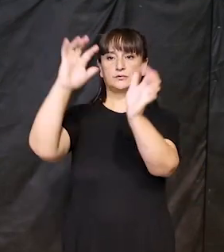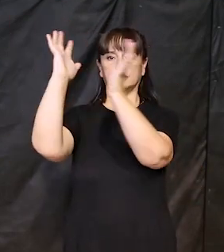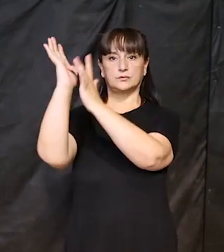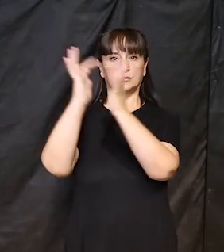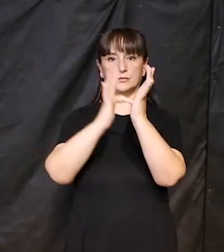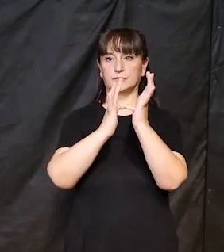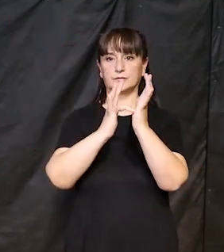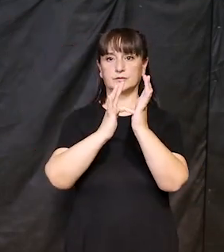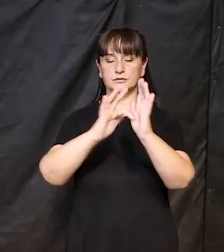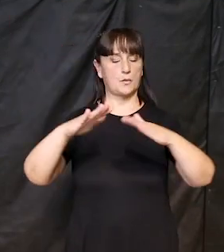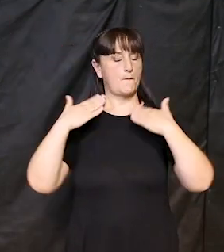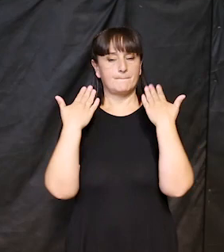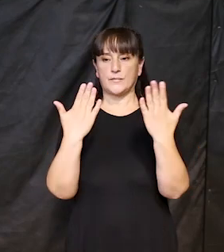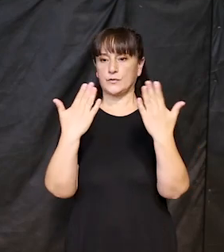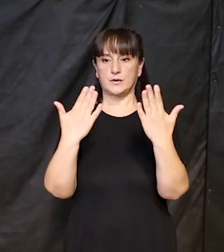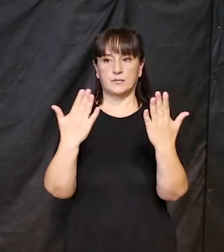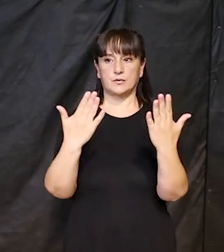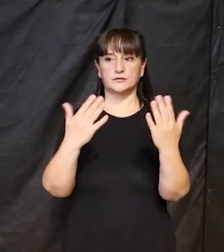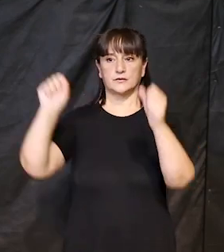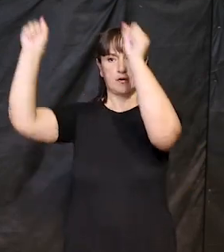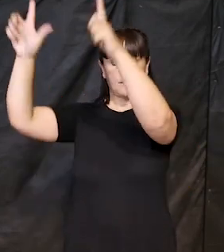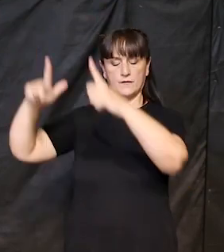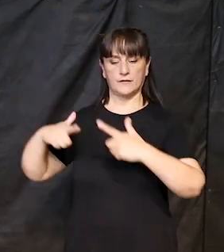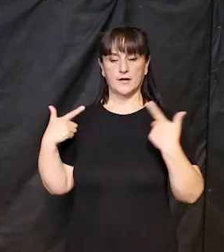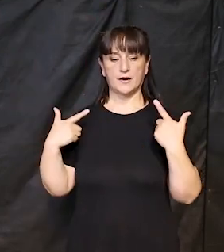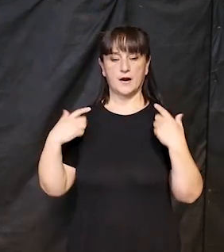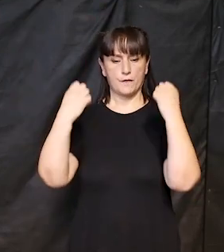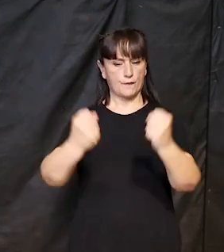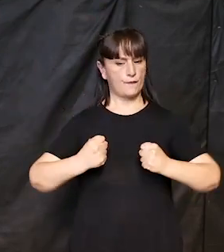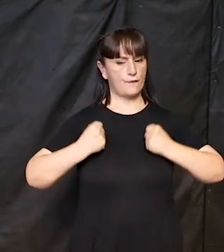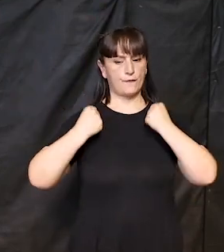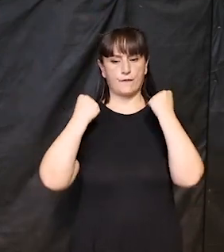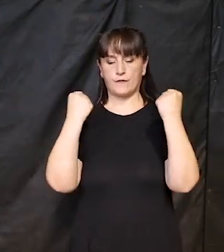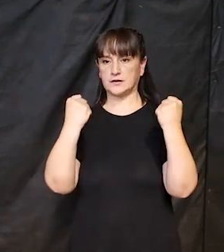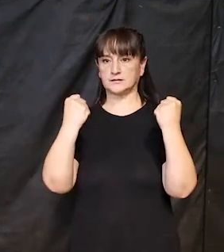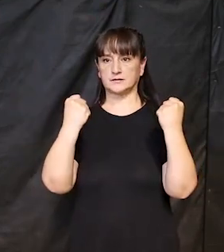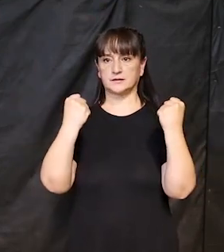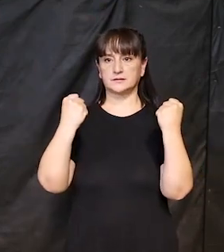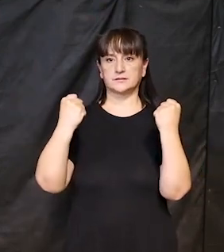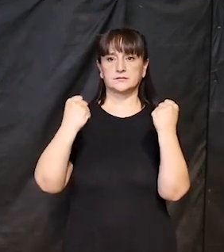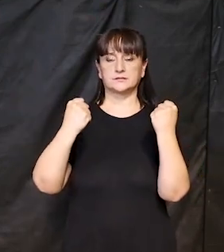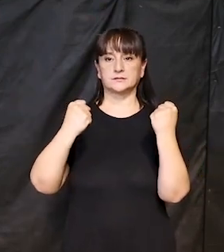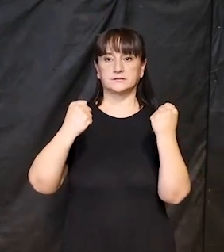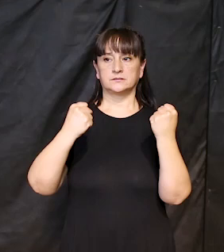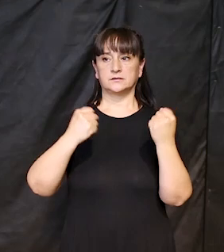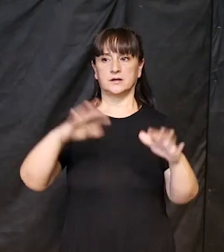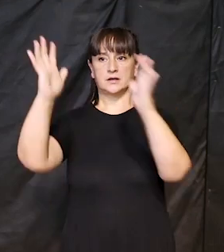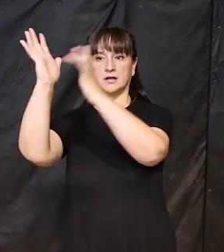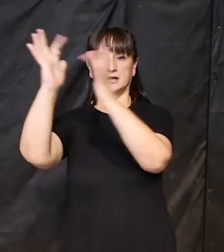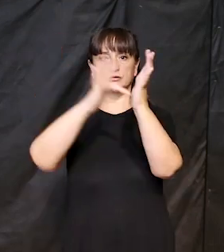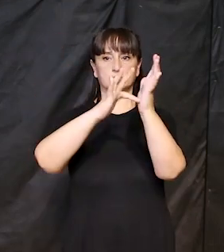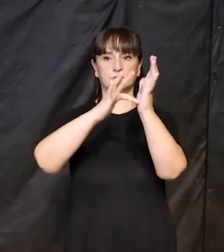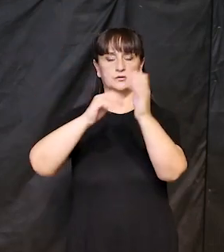decir es imposible dios le hace una una contra pregunta le dice quiero que te des cuenta que soy yo el que te envió y que voy a estar